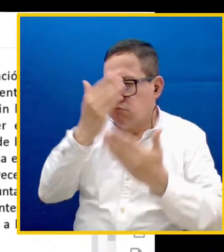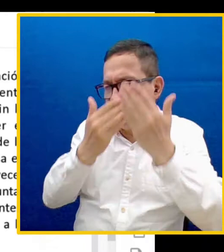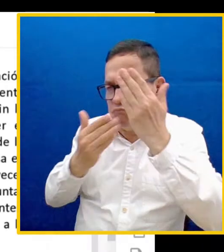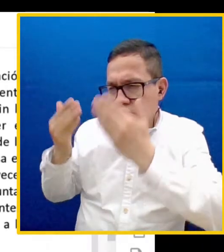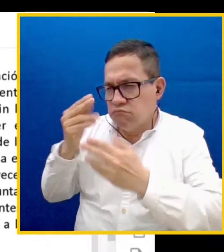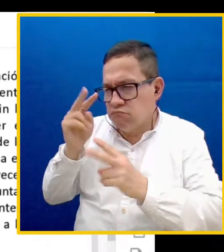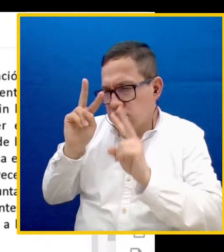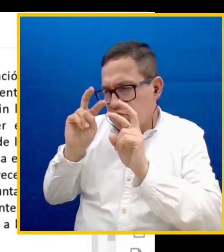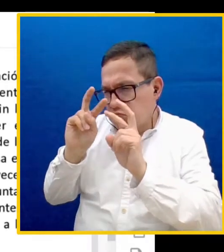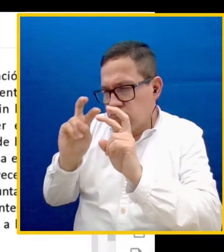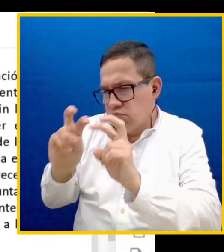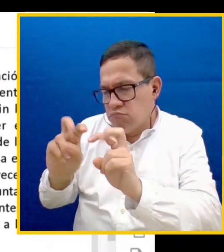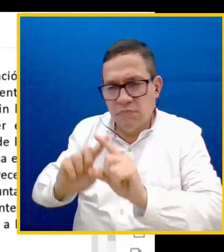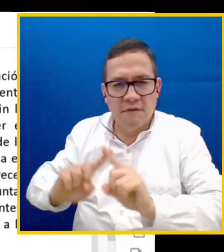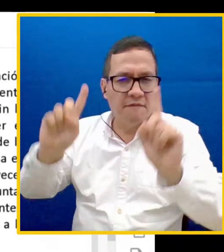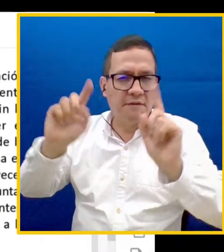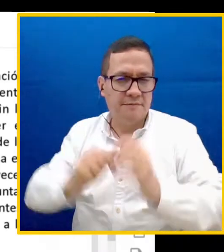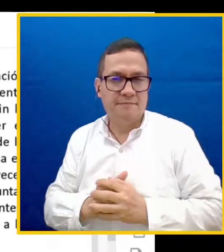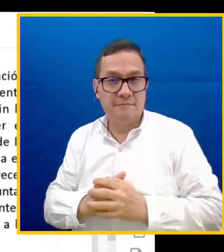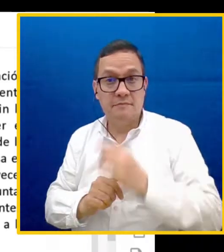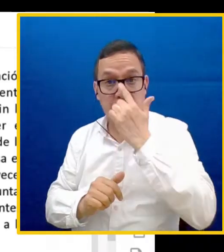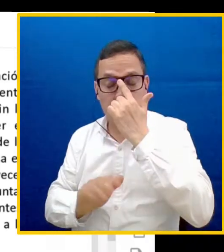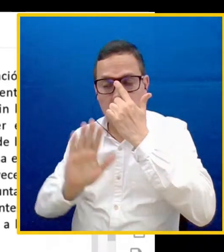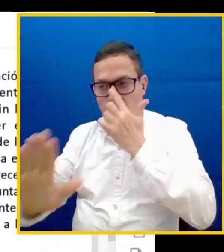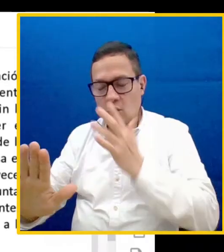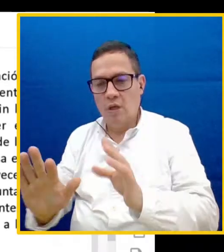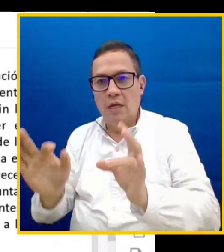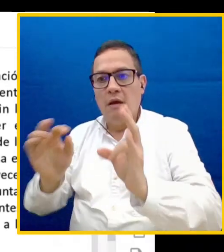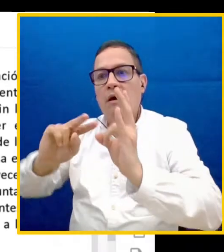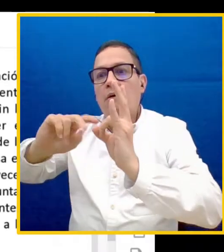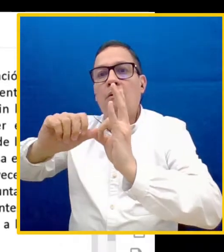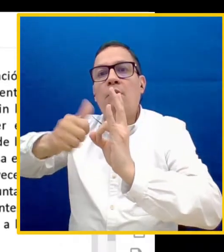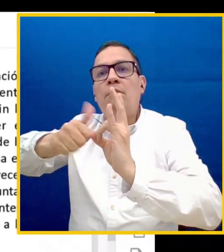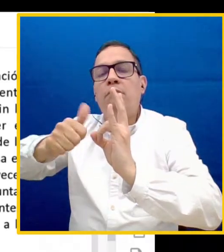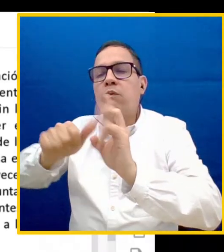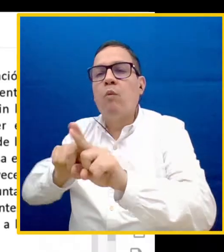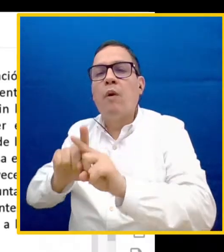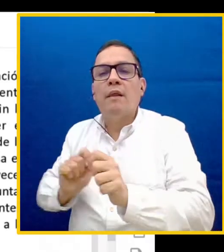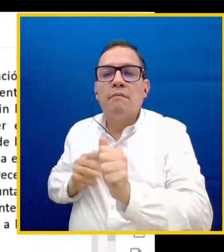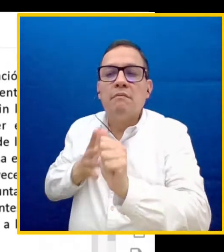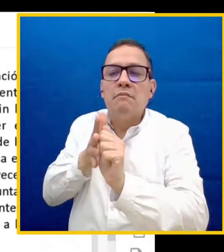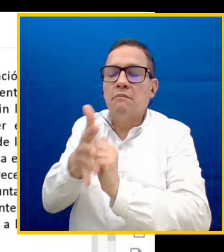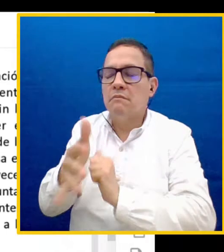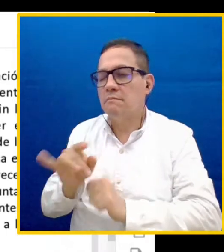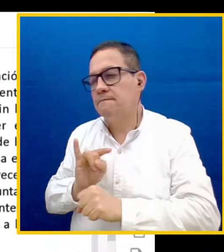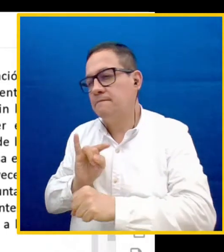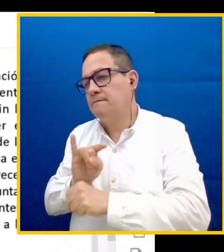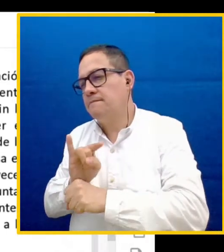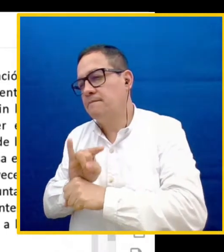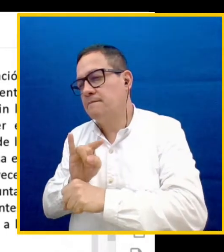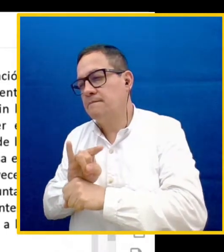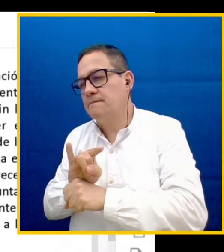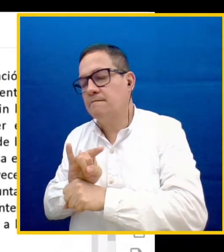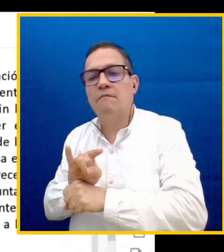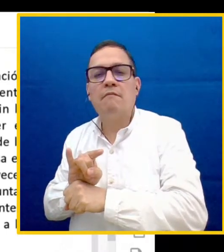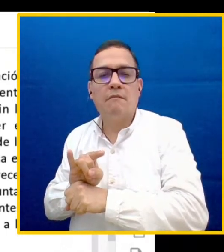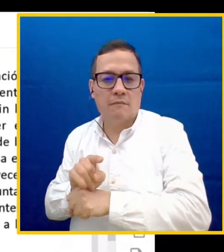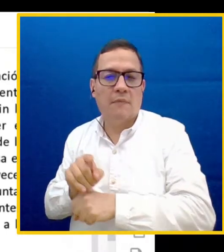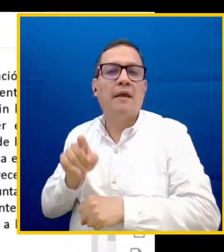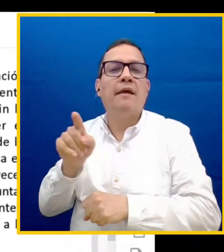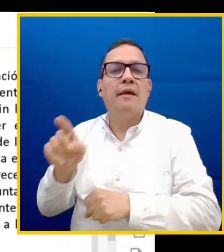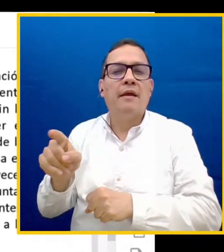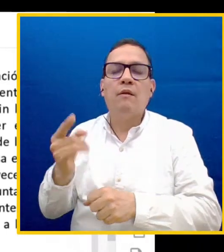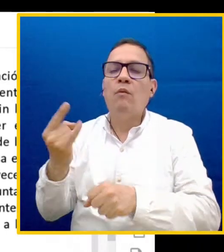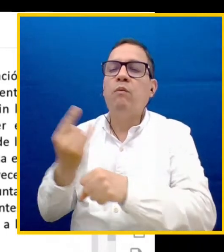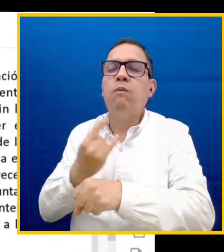investigado. El enfoque cualitativo se basa en descripciones y observaciones. Muchas veces se las